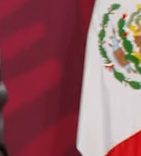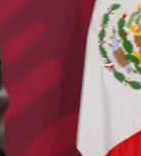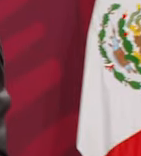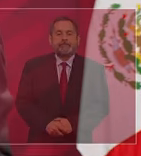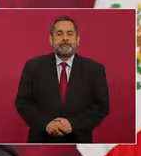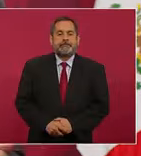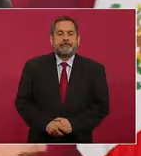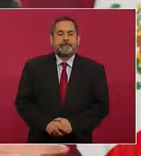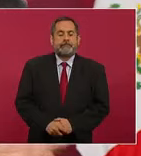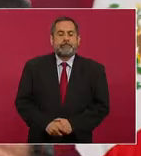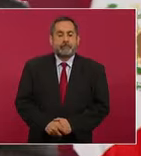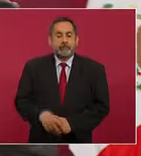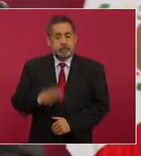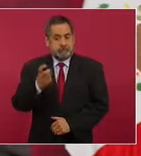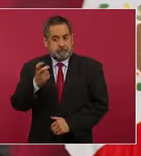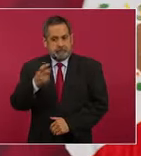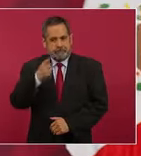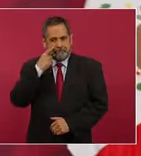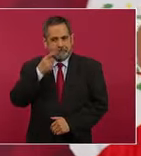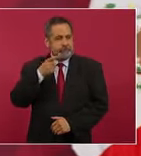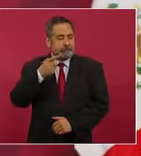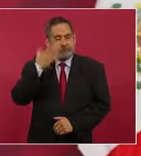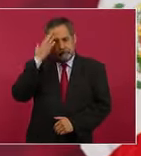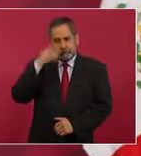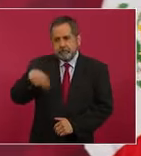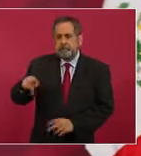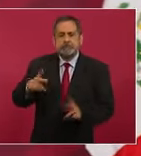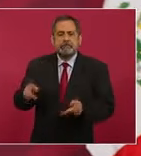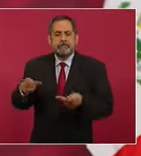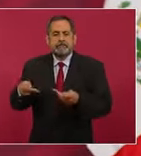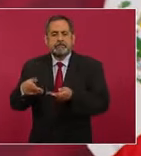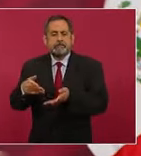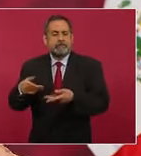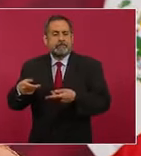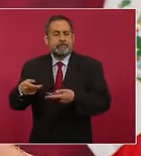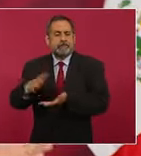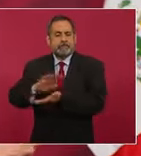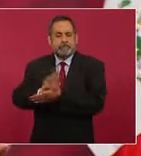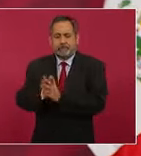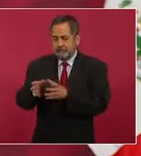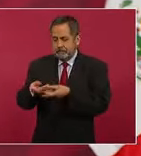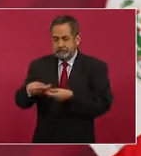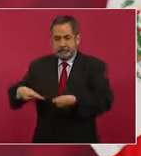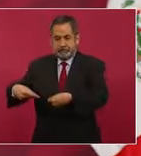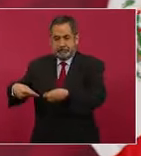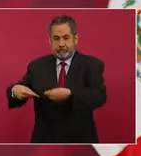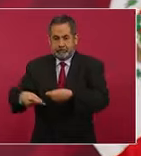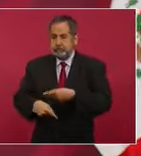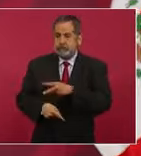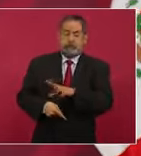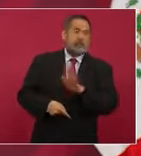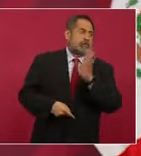Por eso una señora vendiendo tlayuda en un aeropuerto lo ven como